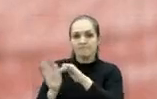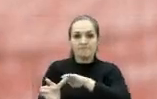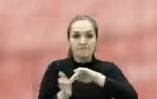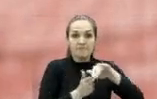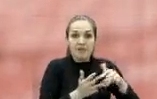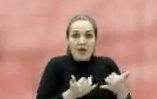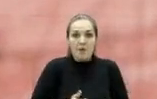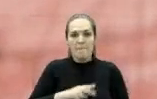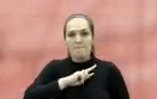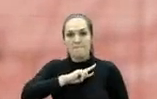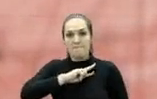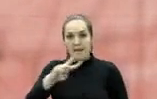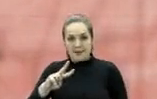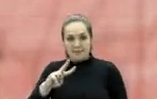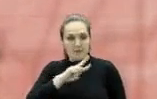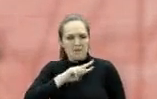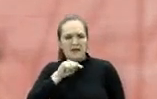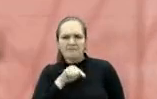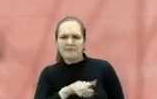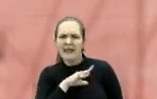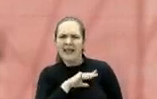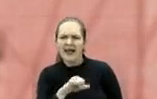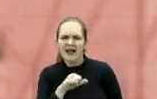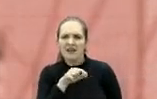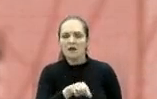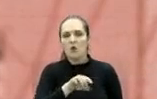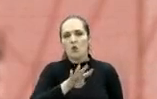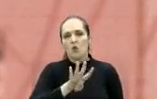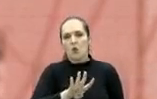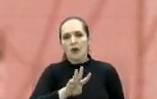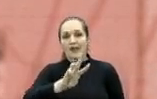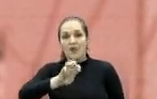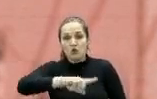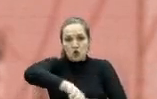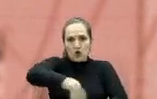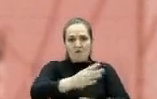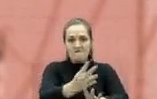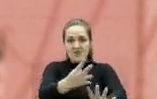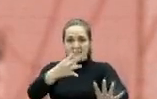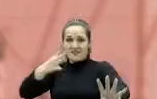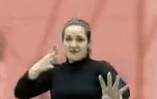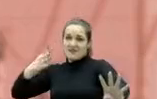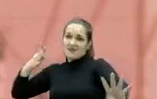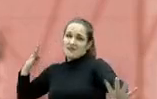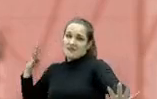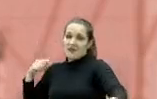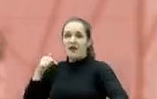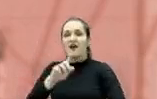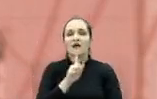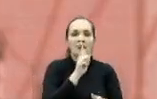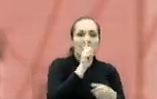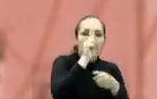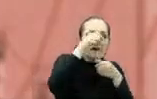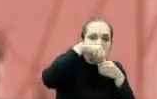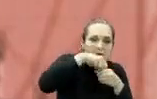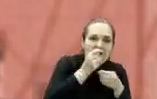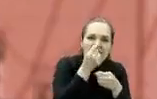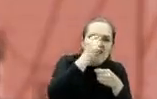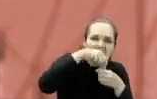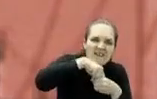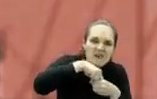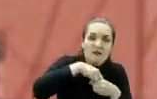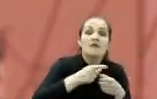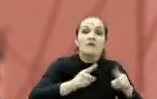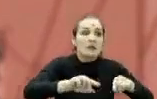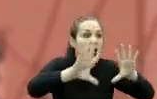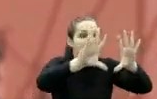Antioquia al Valle del Cauca, en Cali, van 48 horas de largas filas en los puntos donde toman pruebas COVID. Incluso los insumos